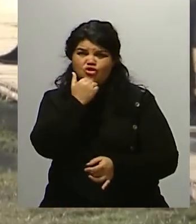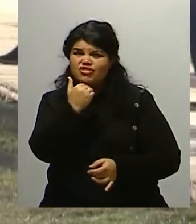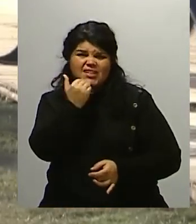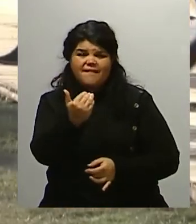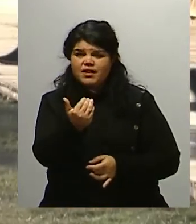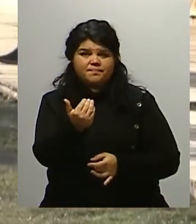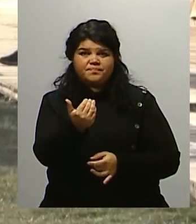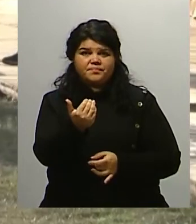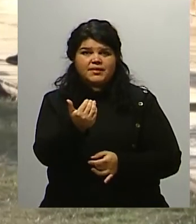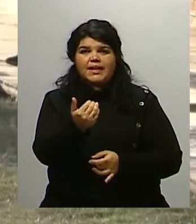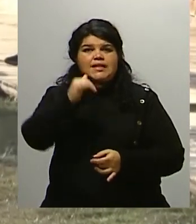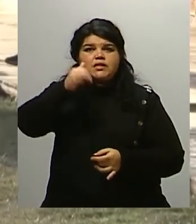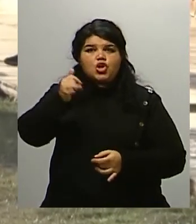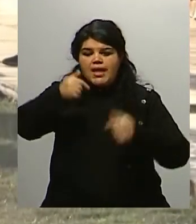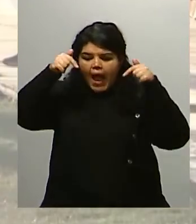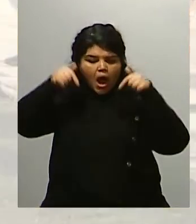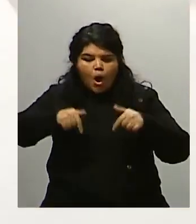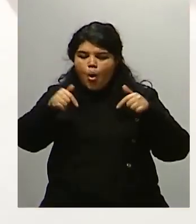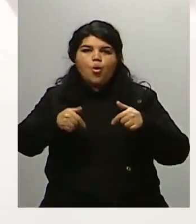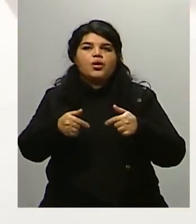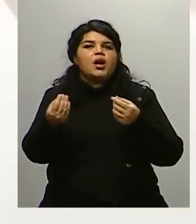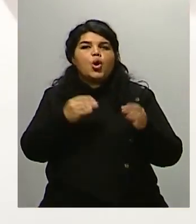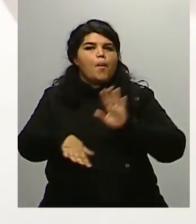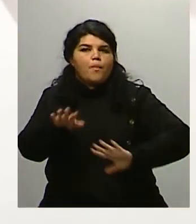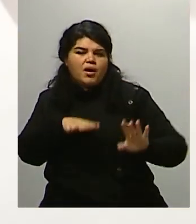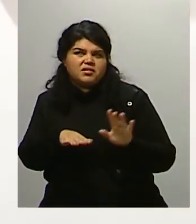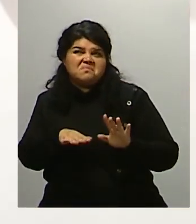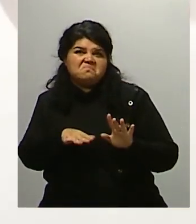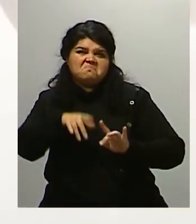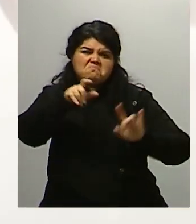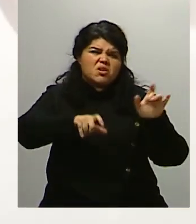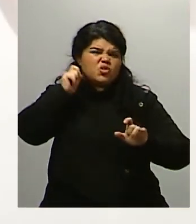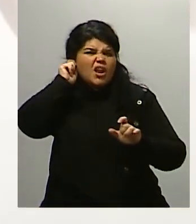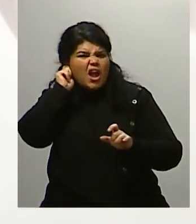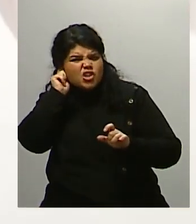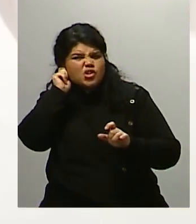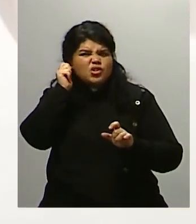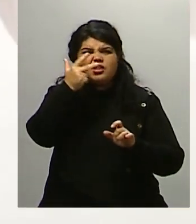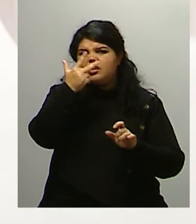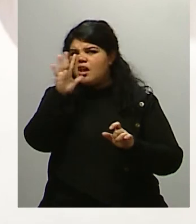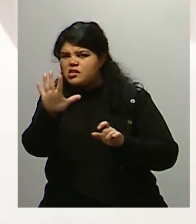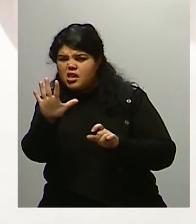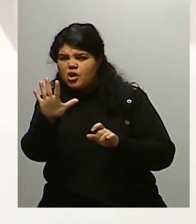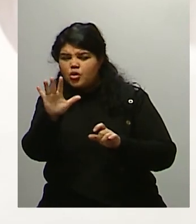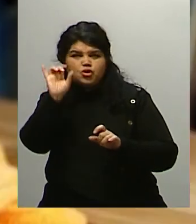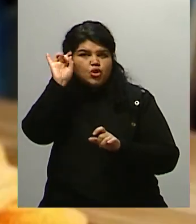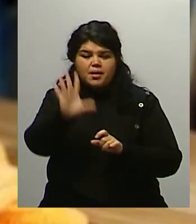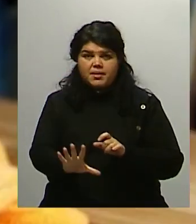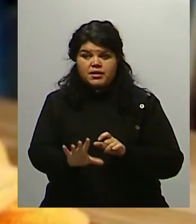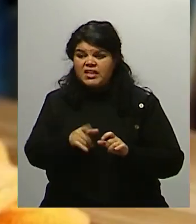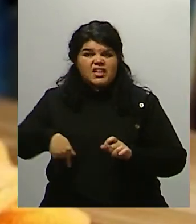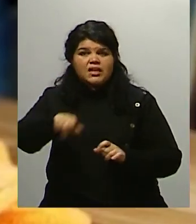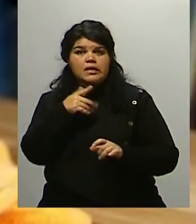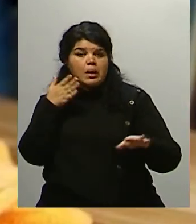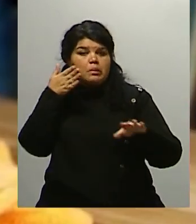una generación que estamos hablando de personas quizás hasta 35 años, que no tienen ganas ni de trabajar, ni de estudiar,